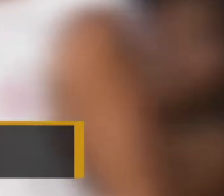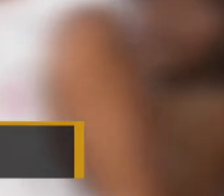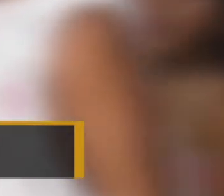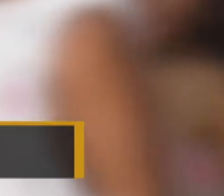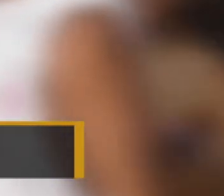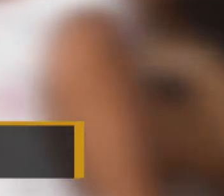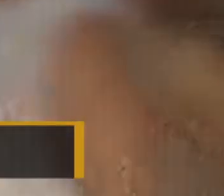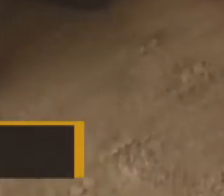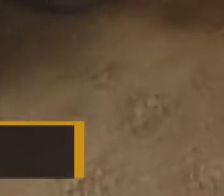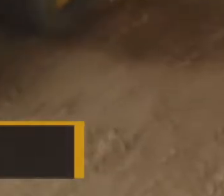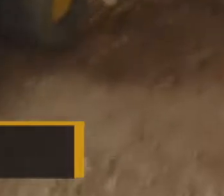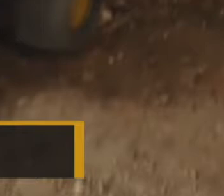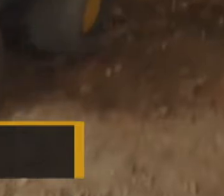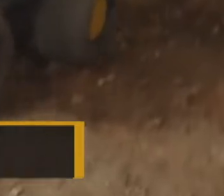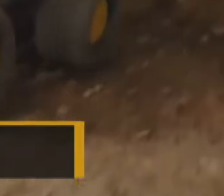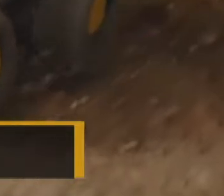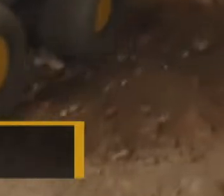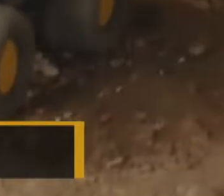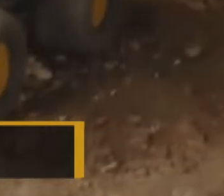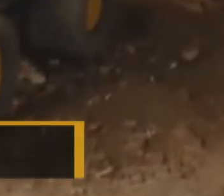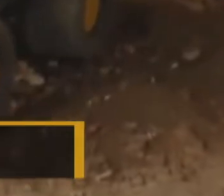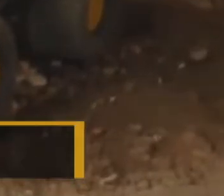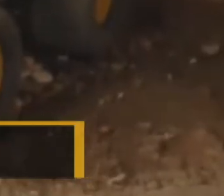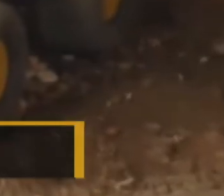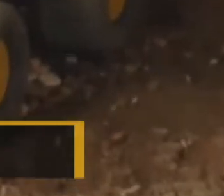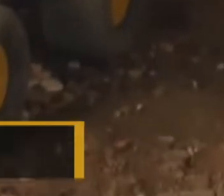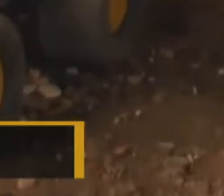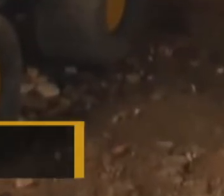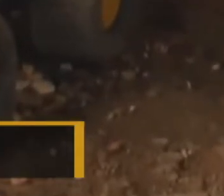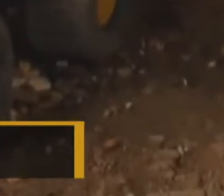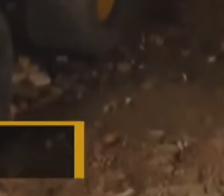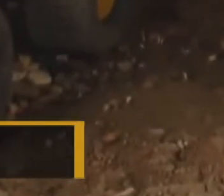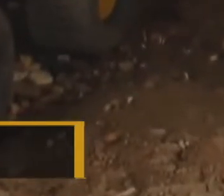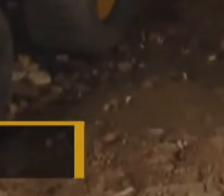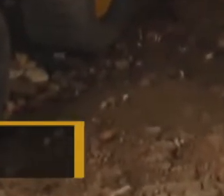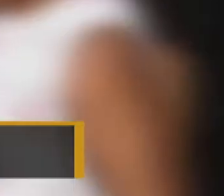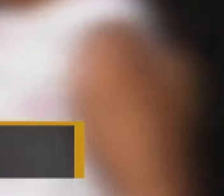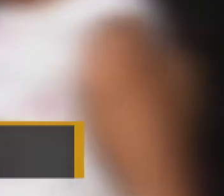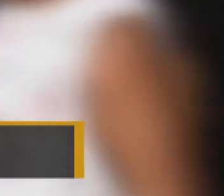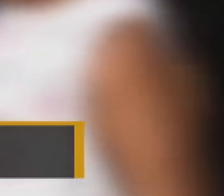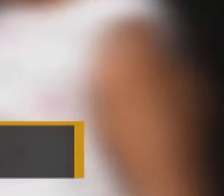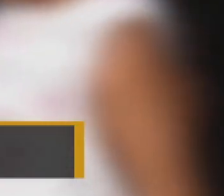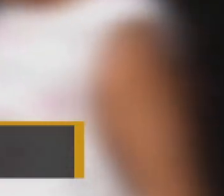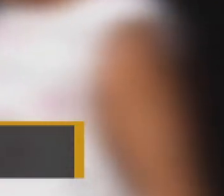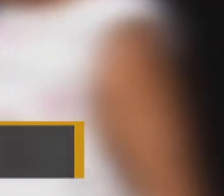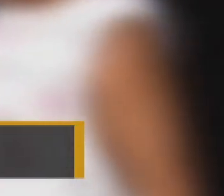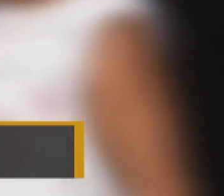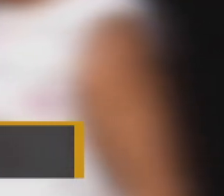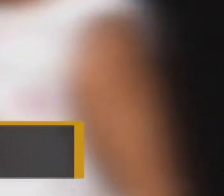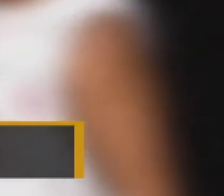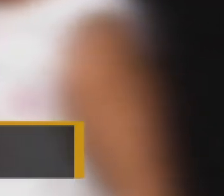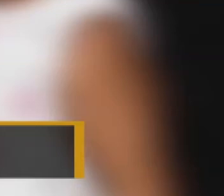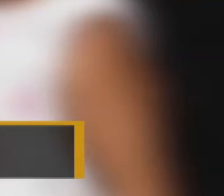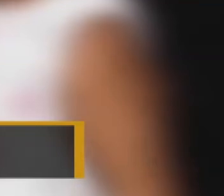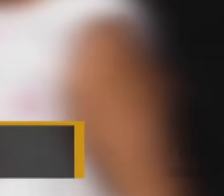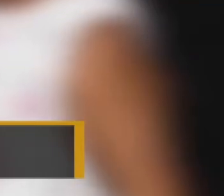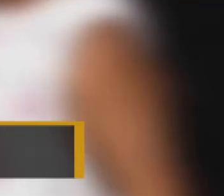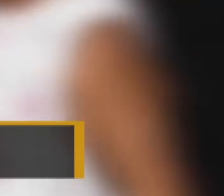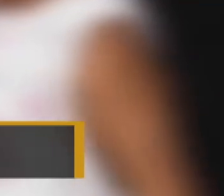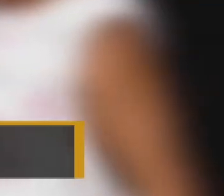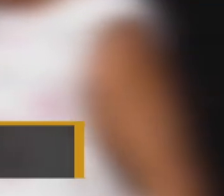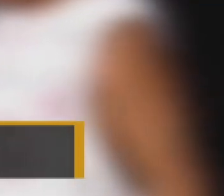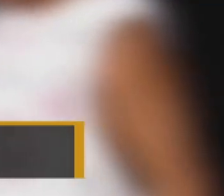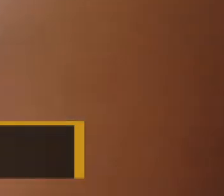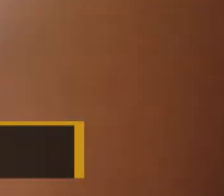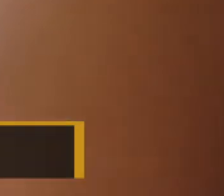y entonces el niño está jugando ahí y entonces le fue la volqueta para allá, para la esquina de la casa y él fue a cogerla y llegó la perra y se le tiró encima